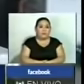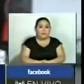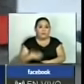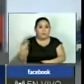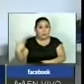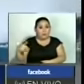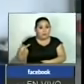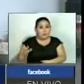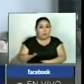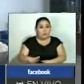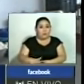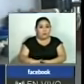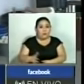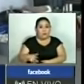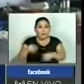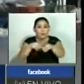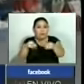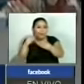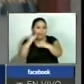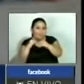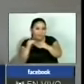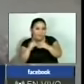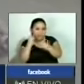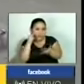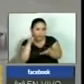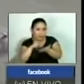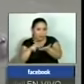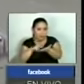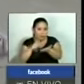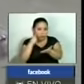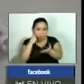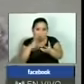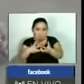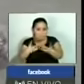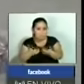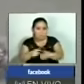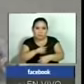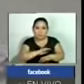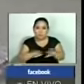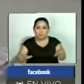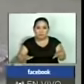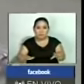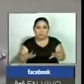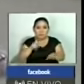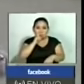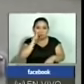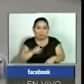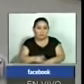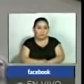almacenado lo que es chilacayote y podemos ver que se descompusieron.